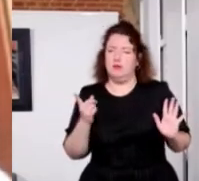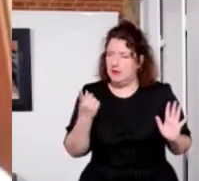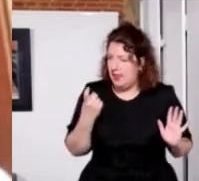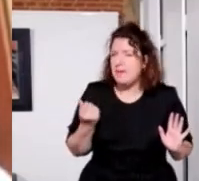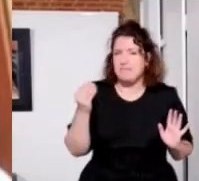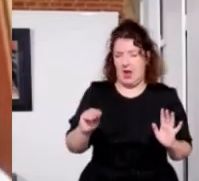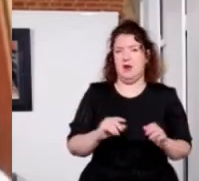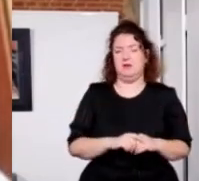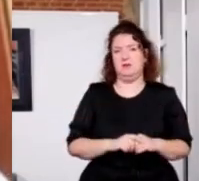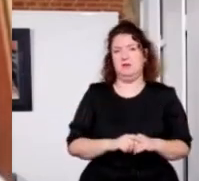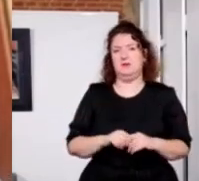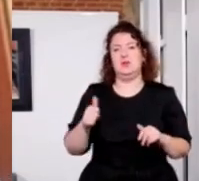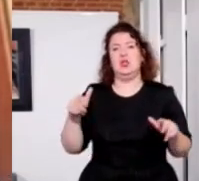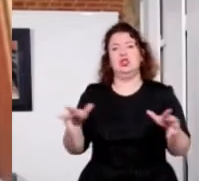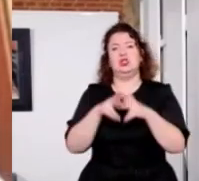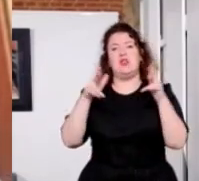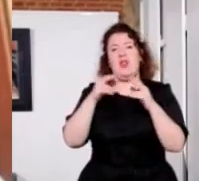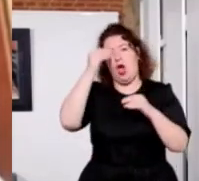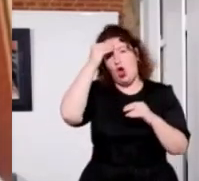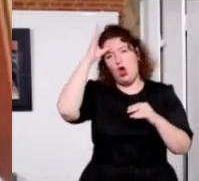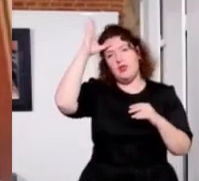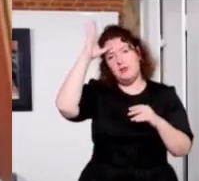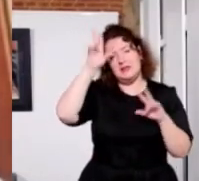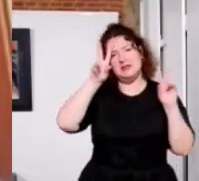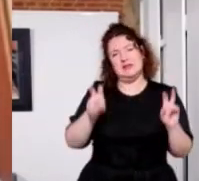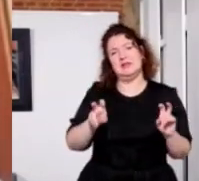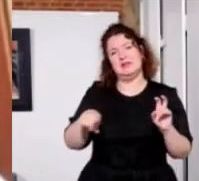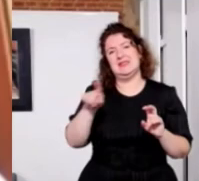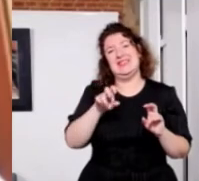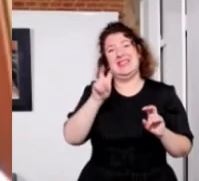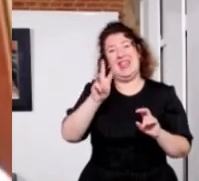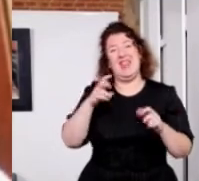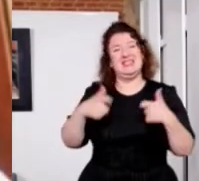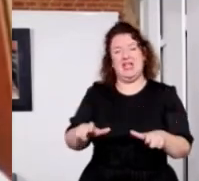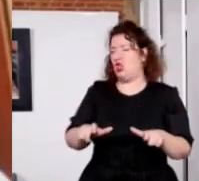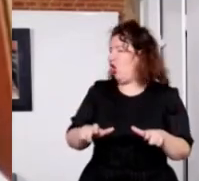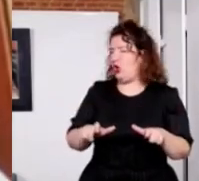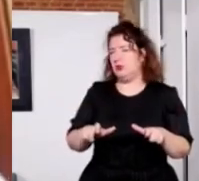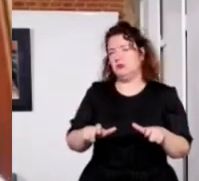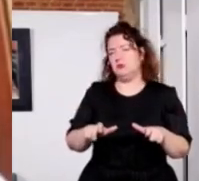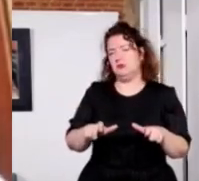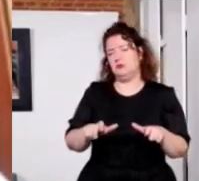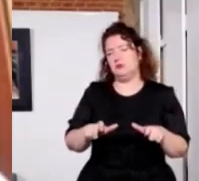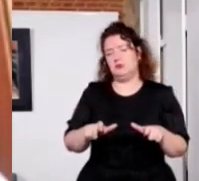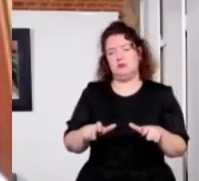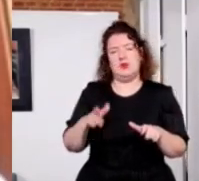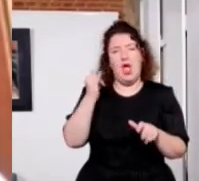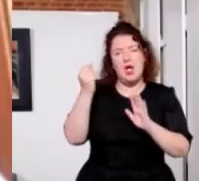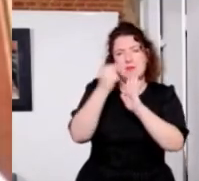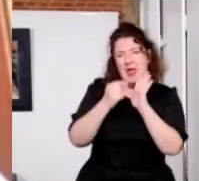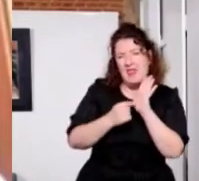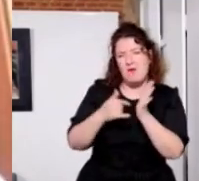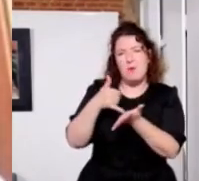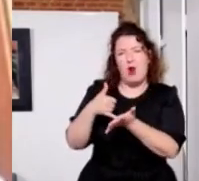menos en la sociedad del conocimiento y mucho menos en el ámbito del tercer sector, donde trabajamos con heridas, con vulnerabilidades,